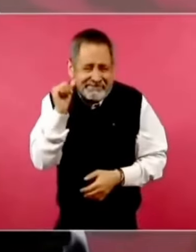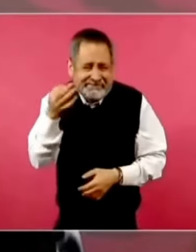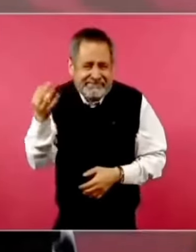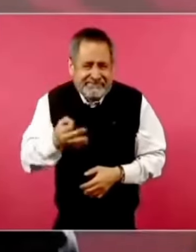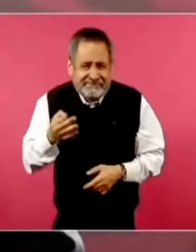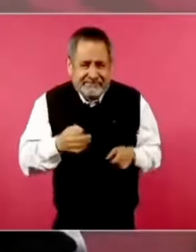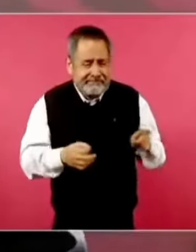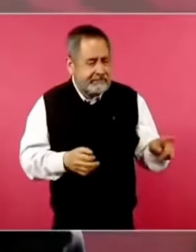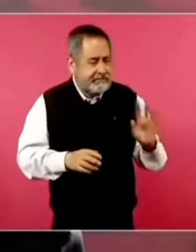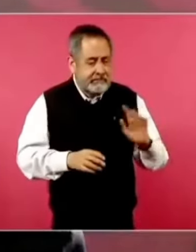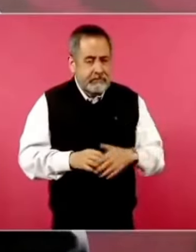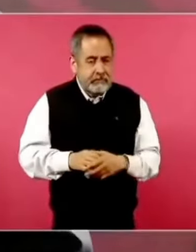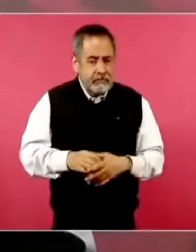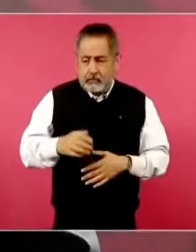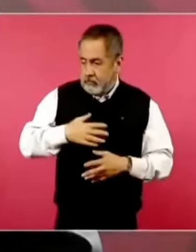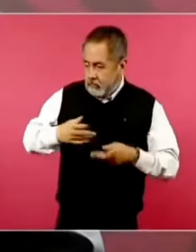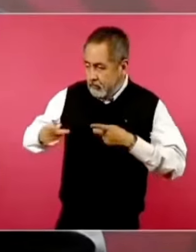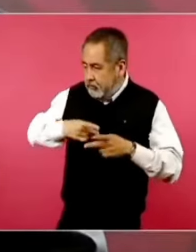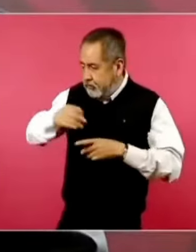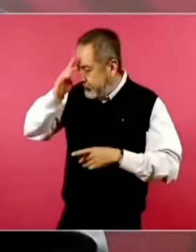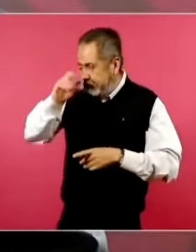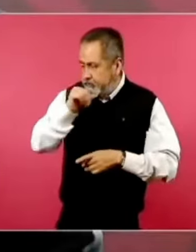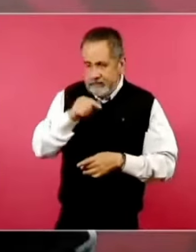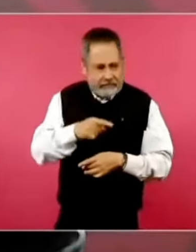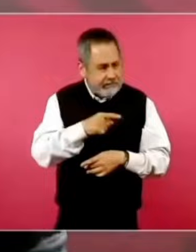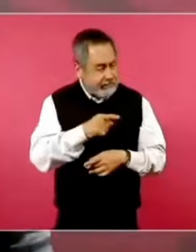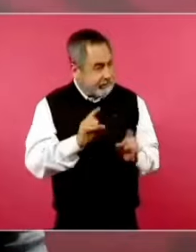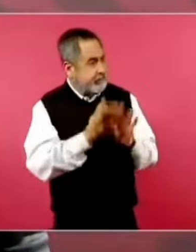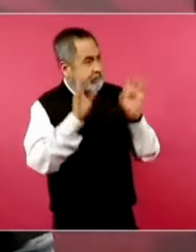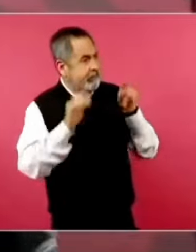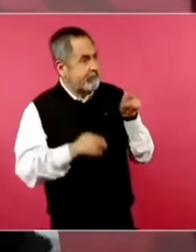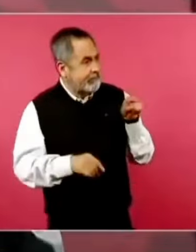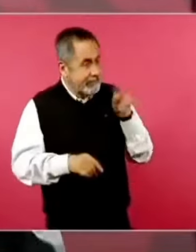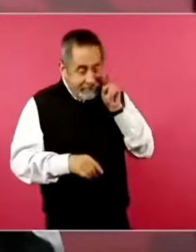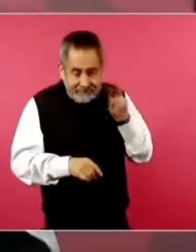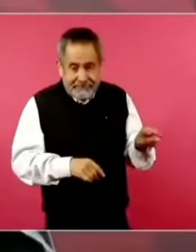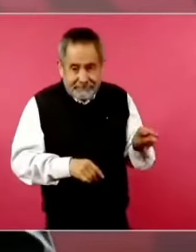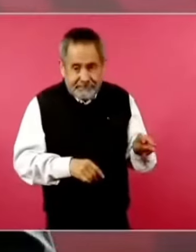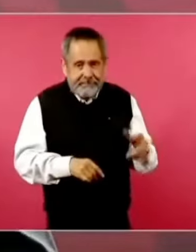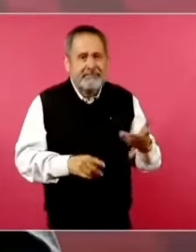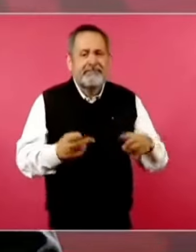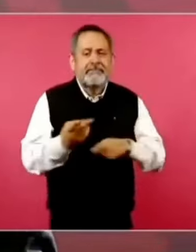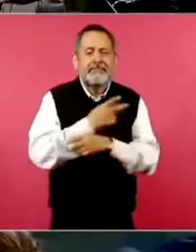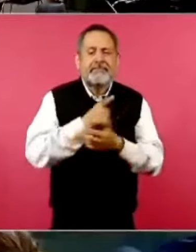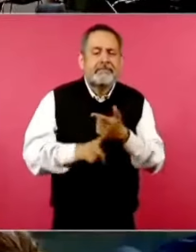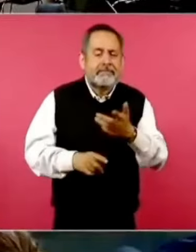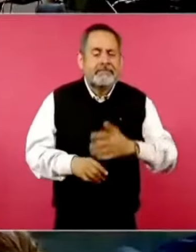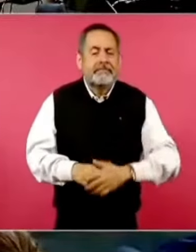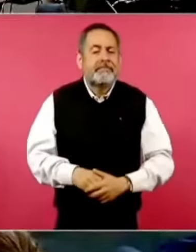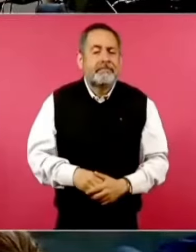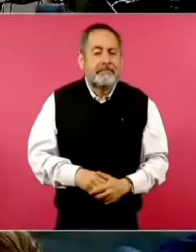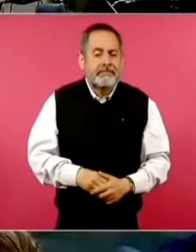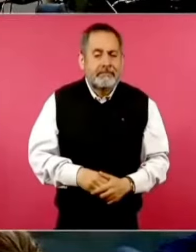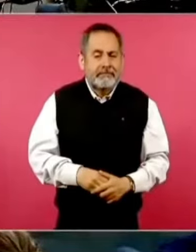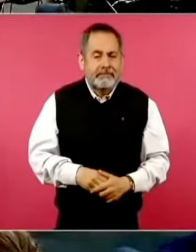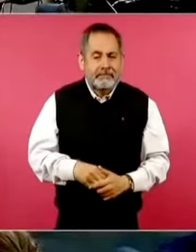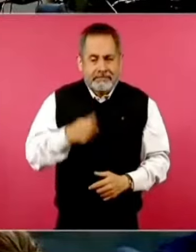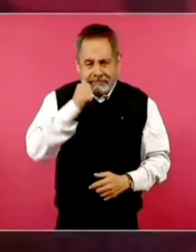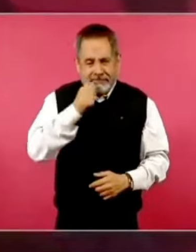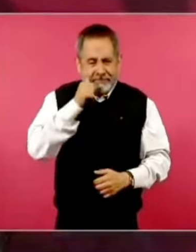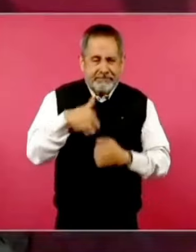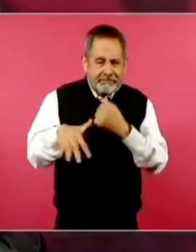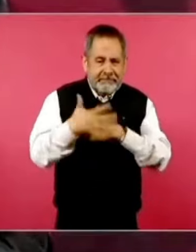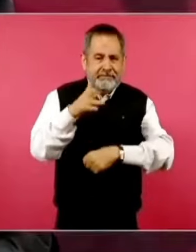No lo preparamos, sino espontáneo. A ver, como cada 15